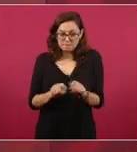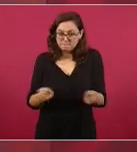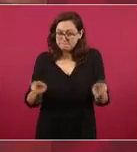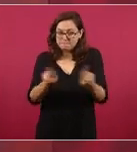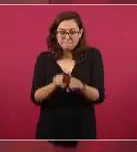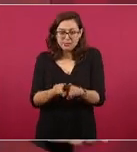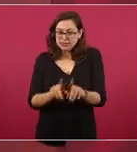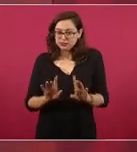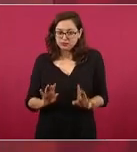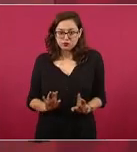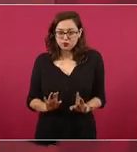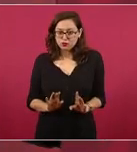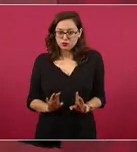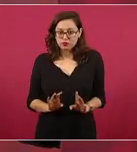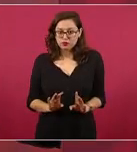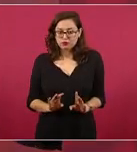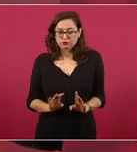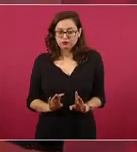Yo fui